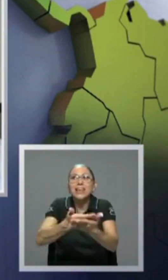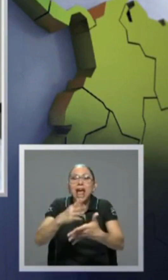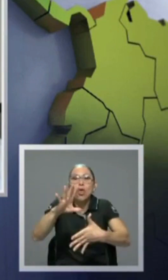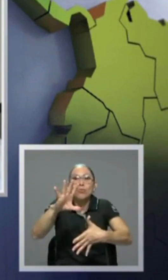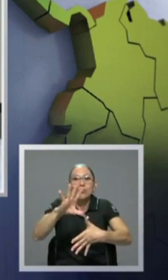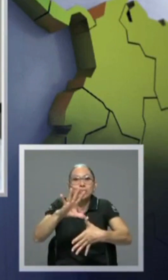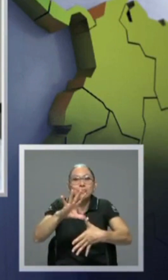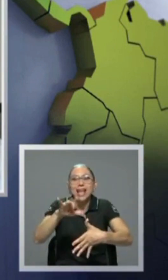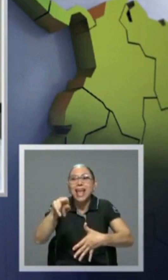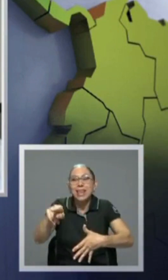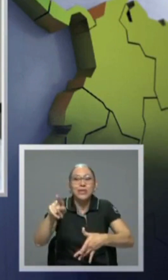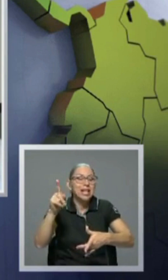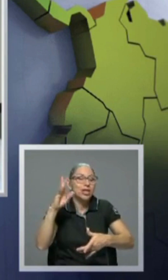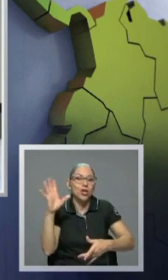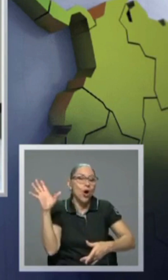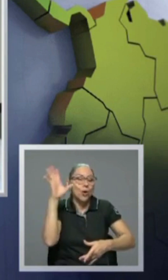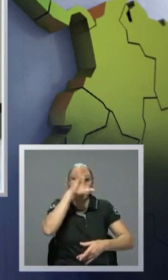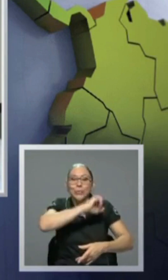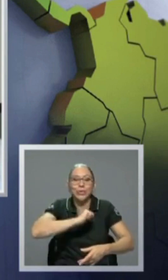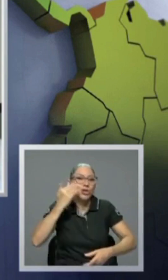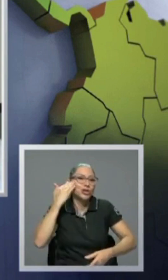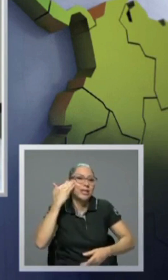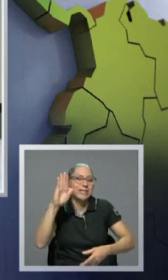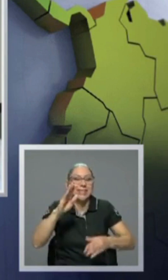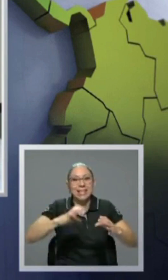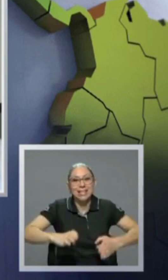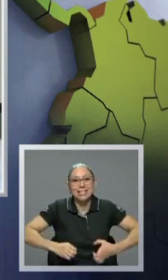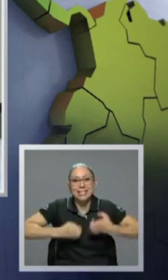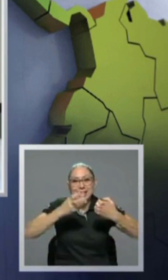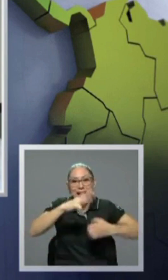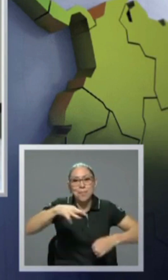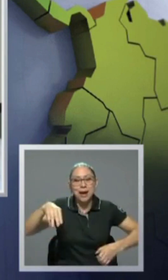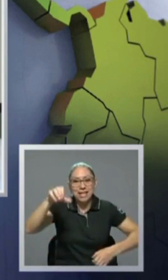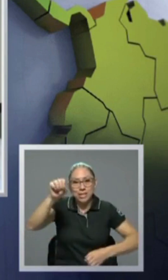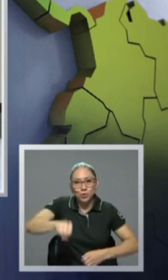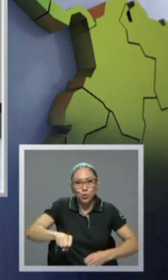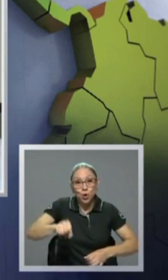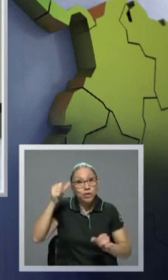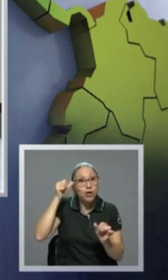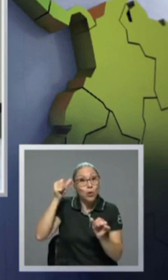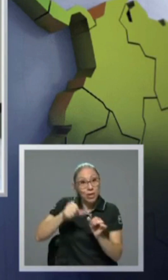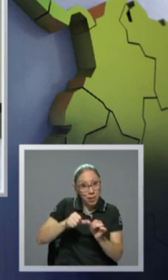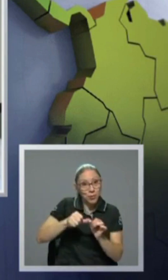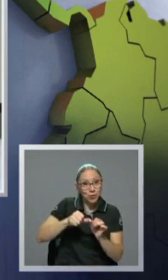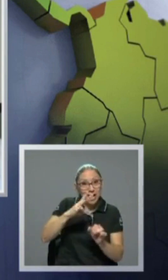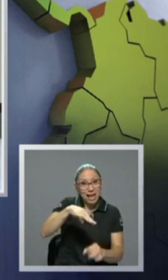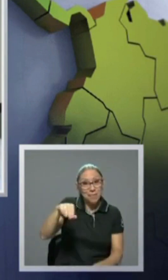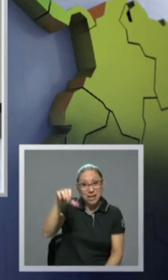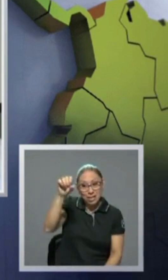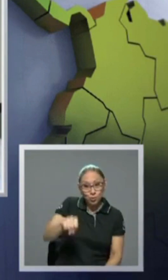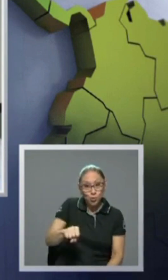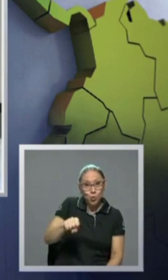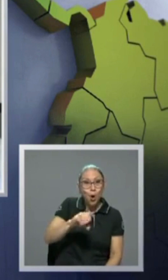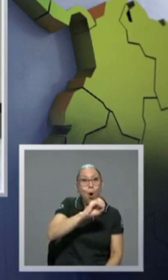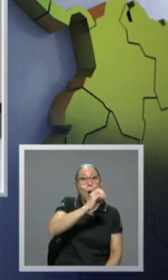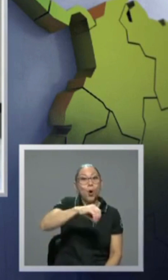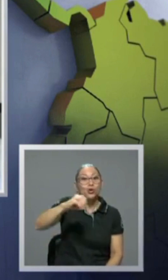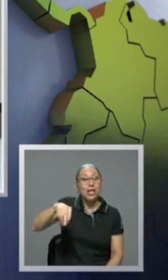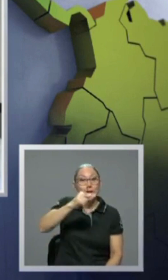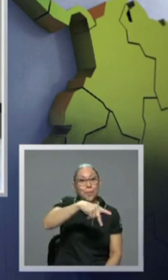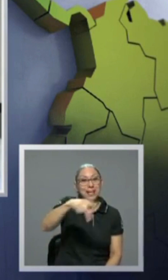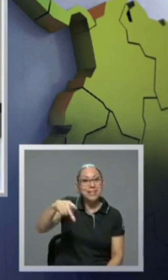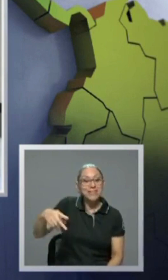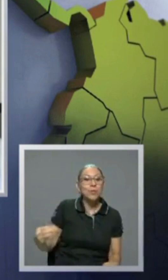sabía que el Mar del Sur existía. Y recordemos que el Mar del Sur, o sea, el Océano Pacífico, es el océano más grande